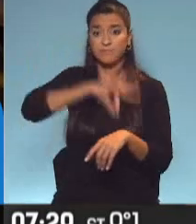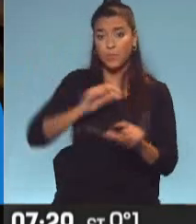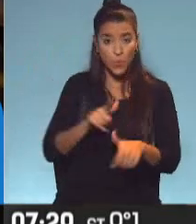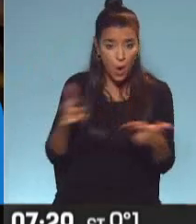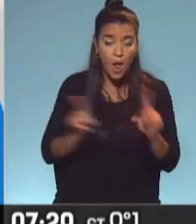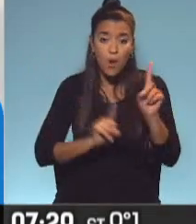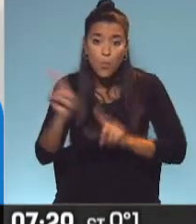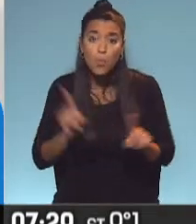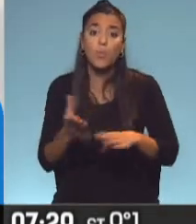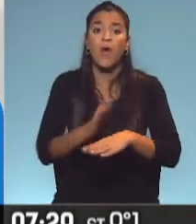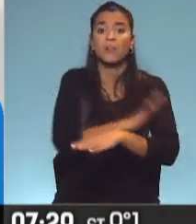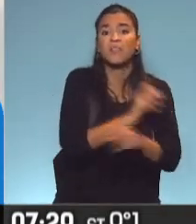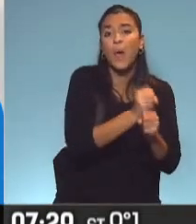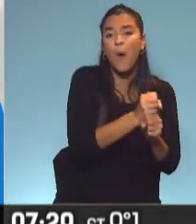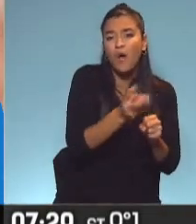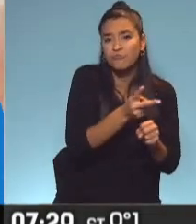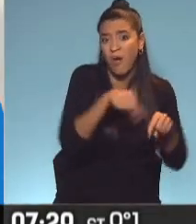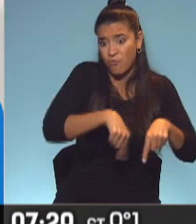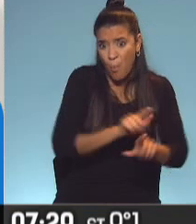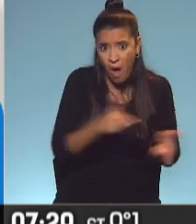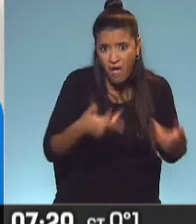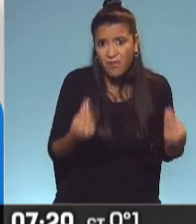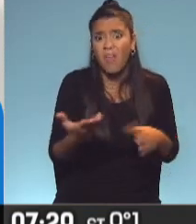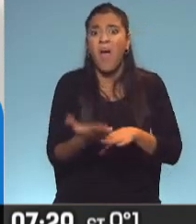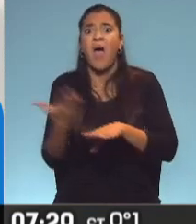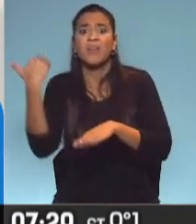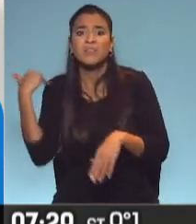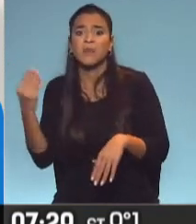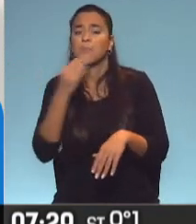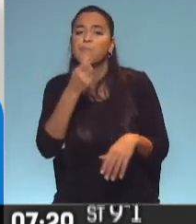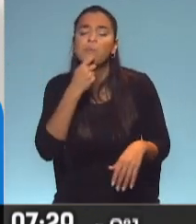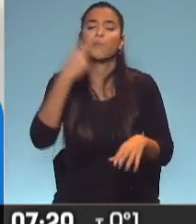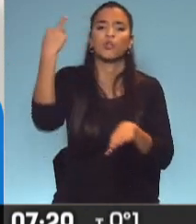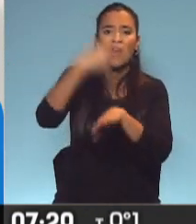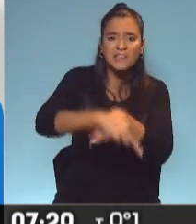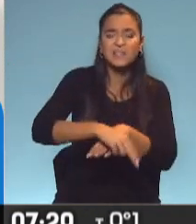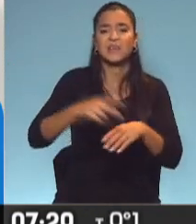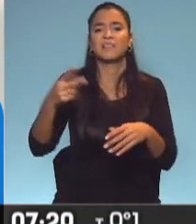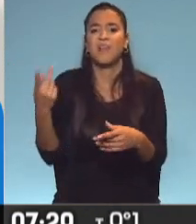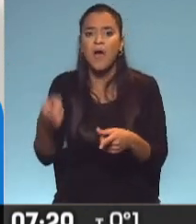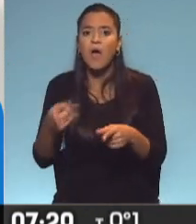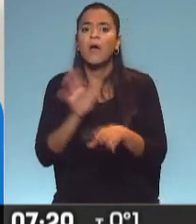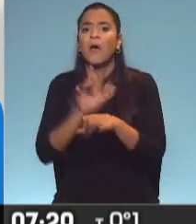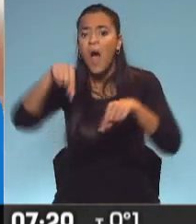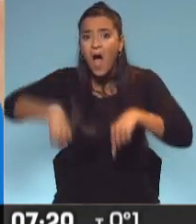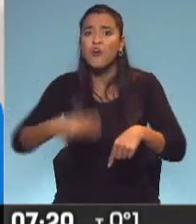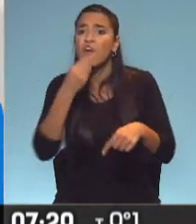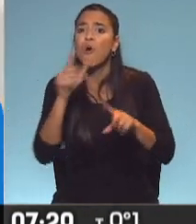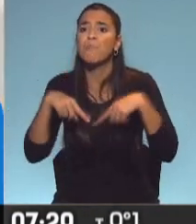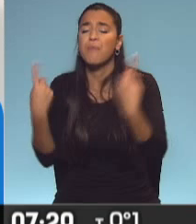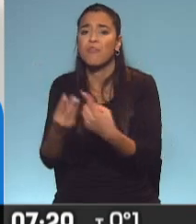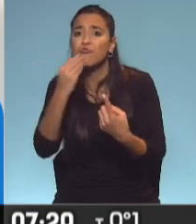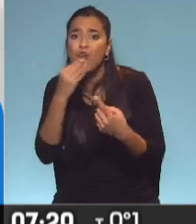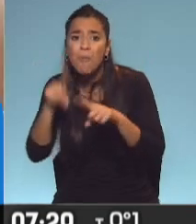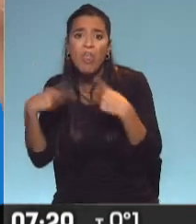hay gente que hacía changa y se quedó sin changa, donde hay personas que nunca habían estado en un comedor, el taxista, el remisero, el que hace Durlock, y terminaron en un comedor porque les bajó